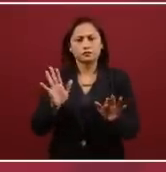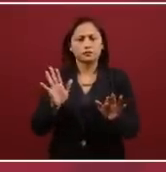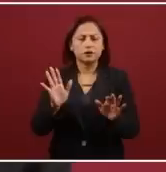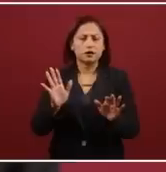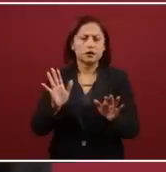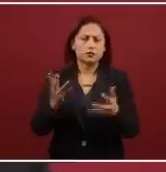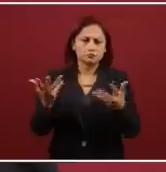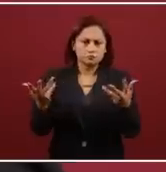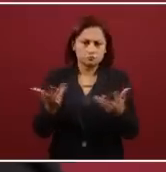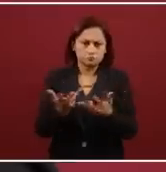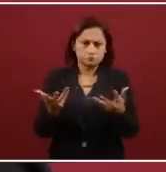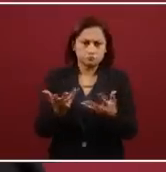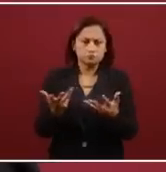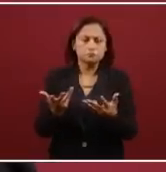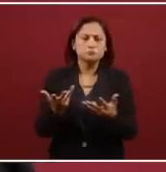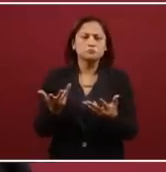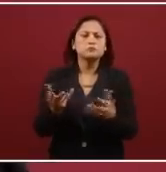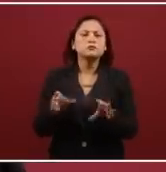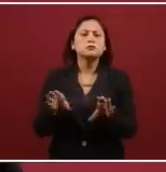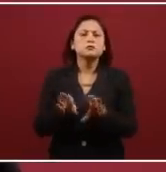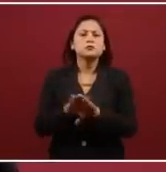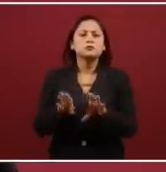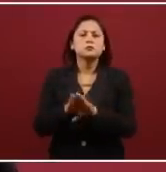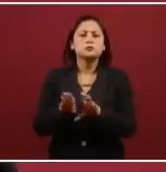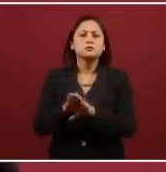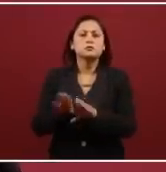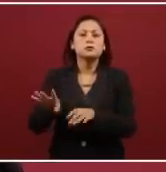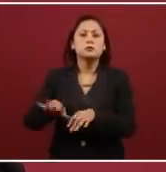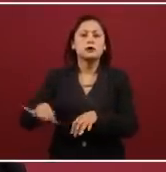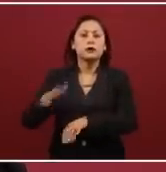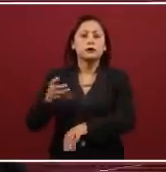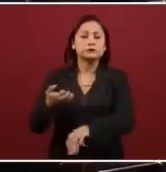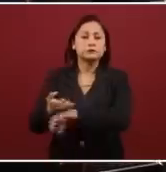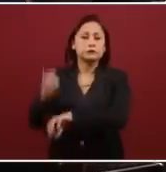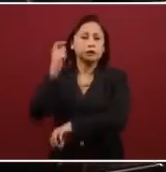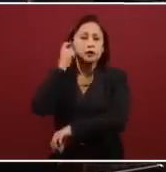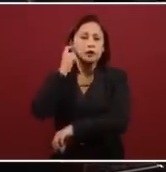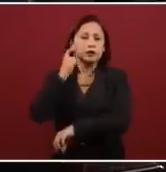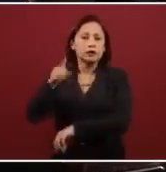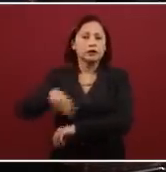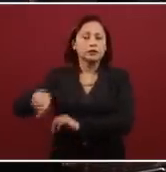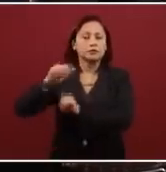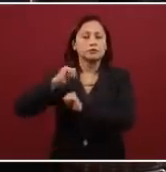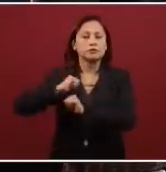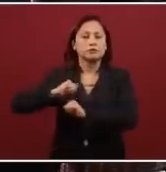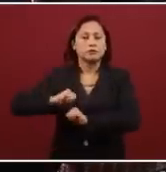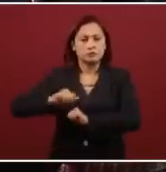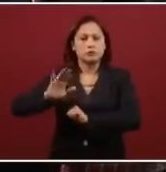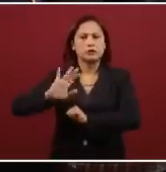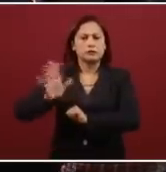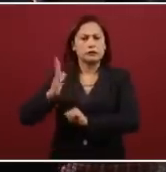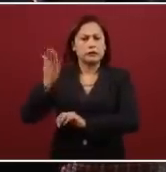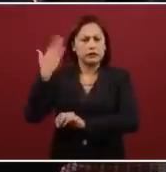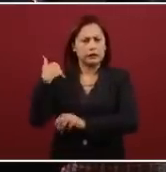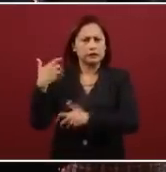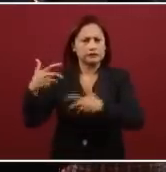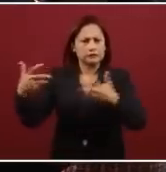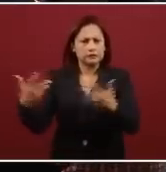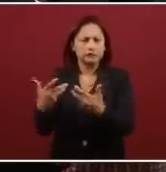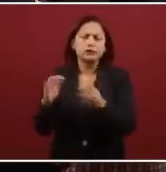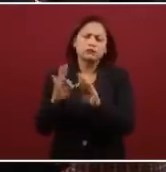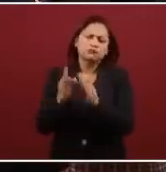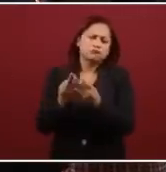por parte de las autoridades locales con un método diferente, y